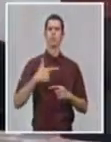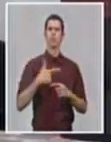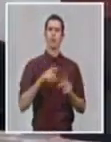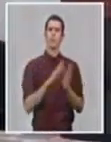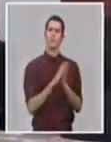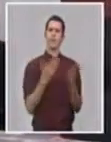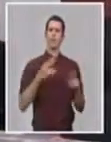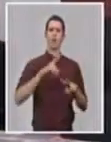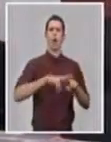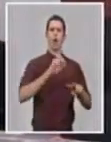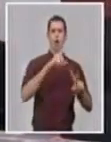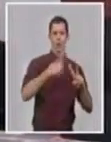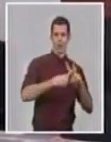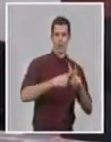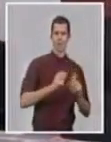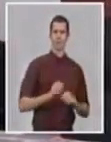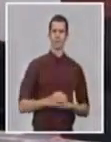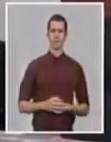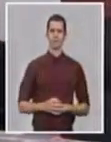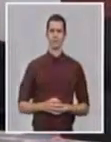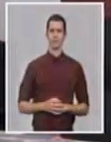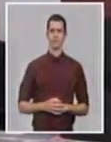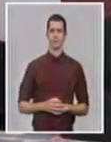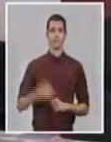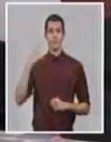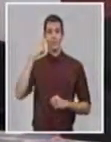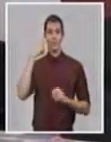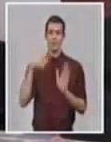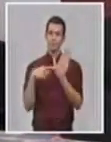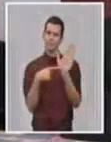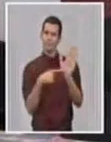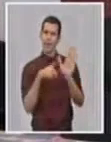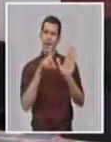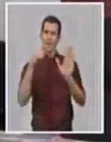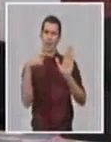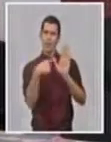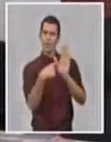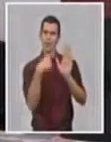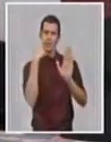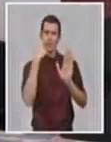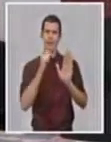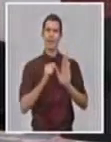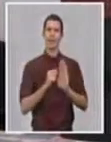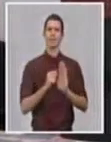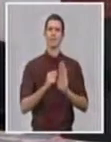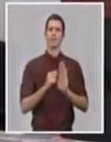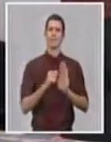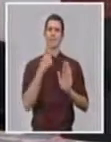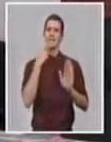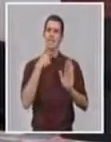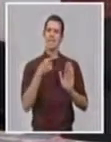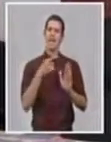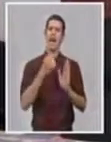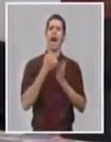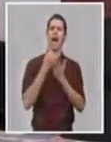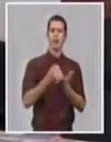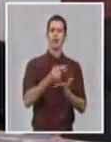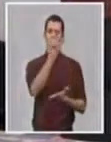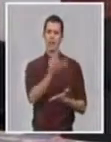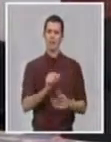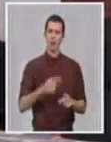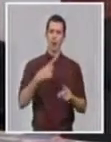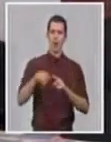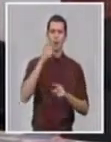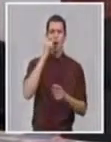bueno, que son estos que están aquí conmigo. Este era mi ayudante que se llamaba Noc. Este era el